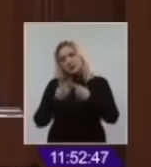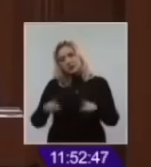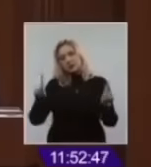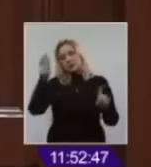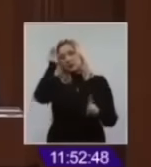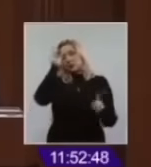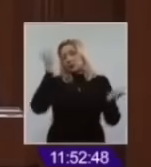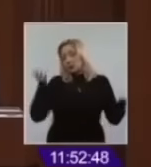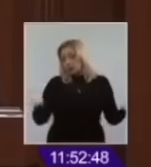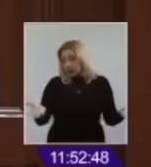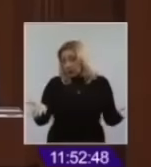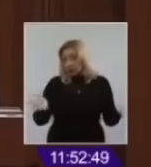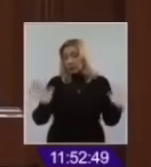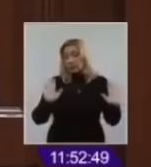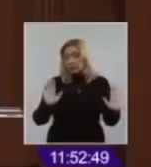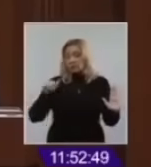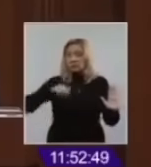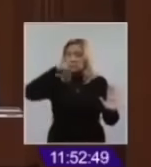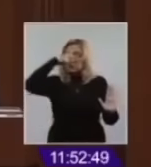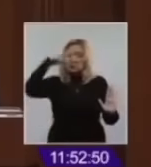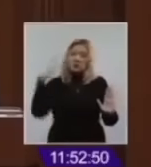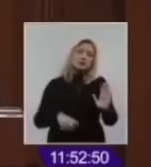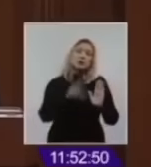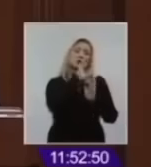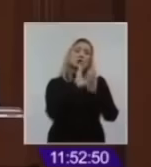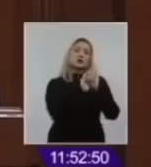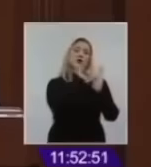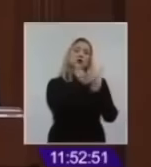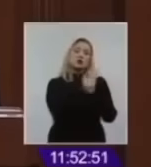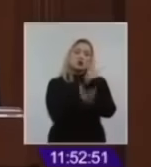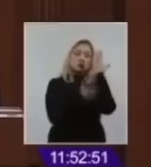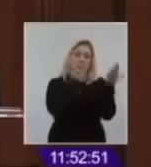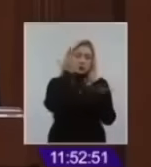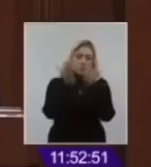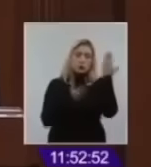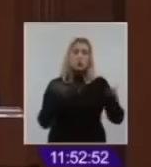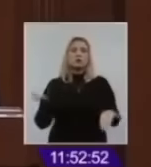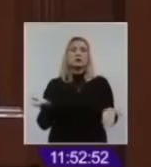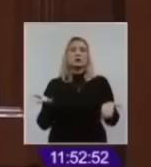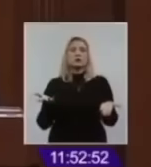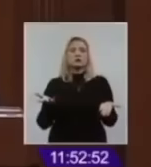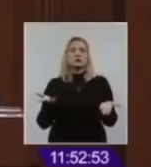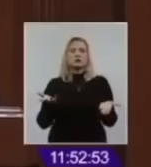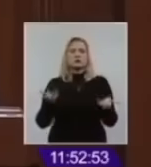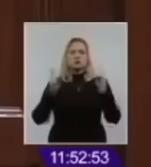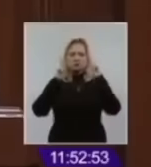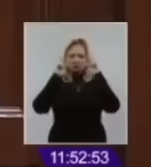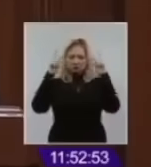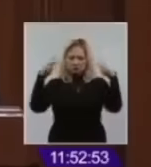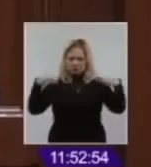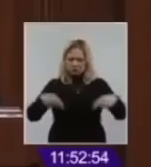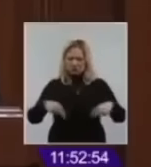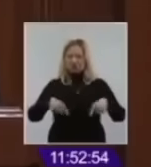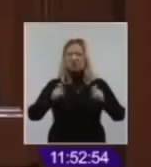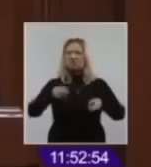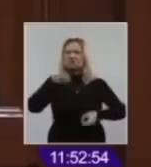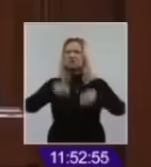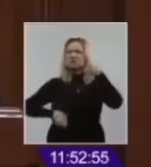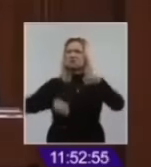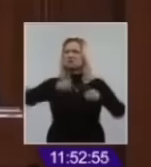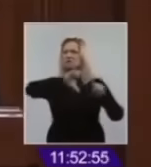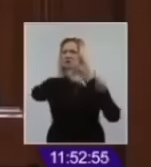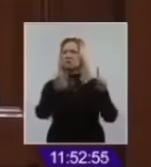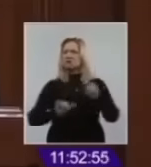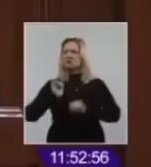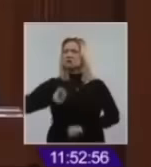constitucionalismo mexicano, la llegada de visiones críticas de este Poder Judicial. Quien crea